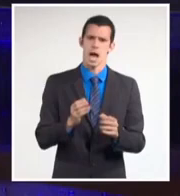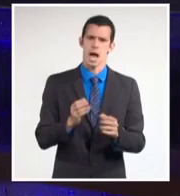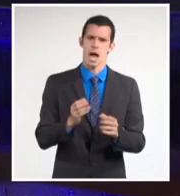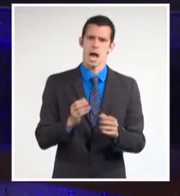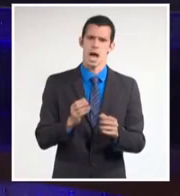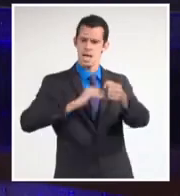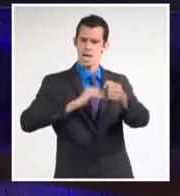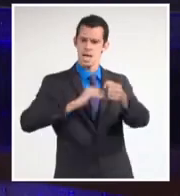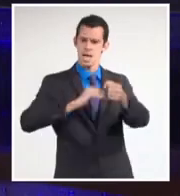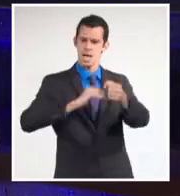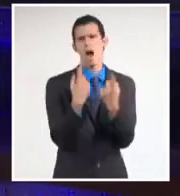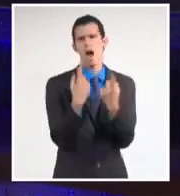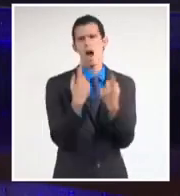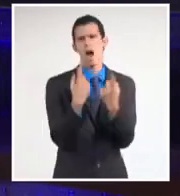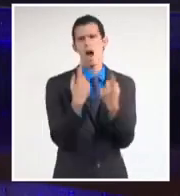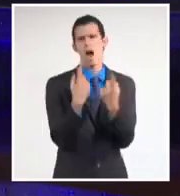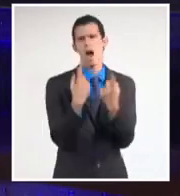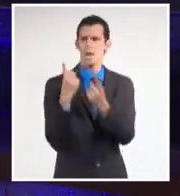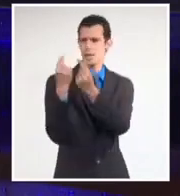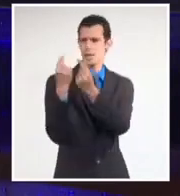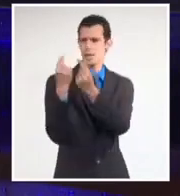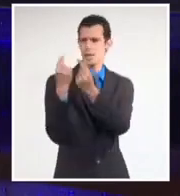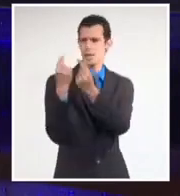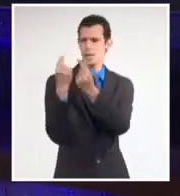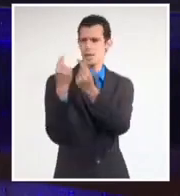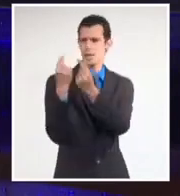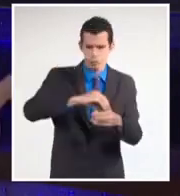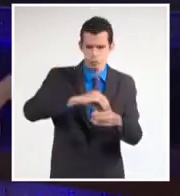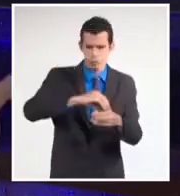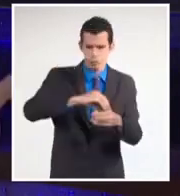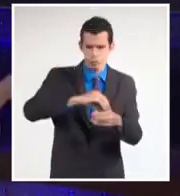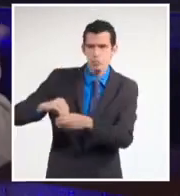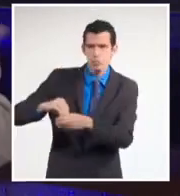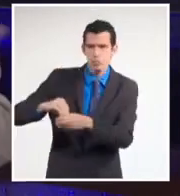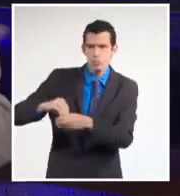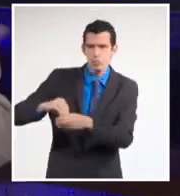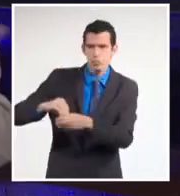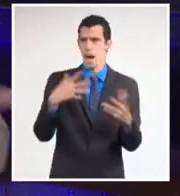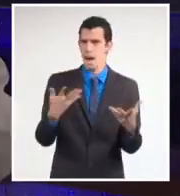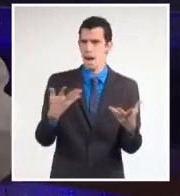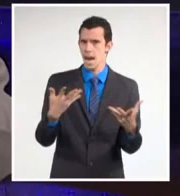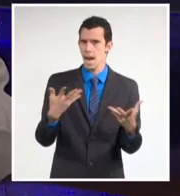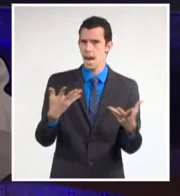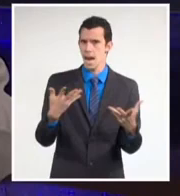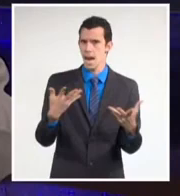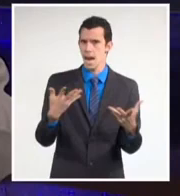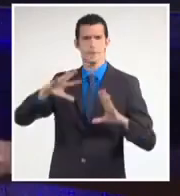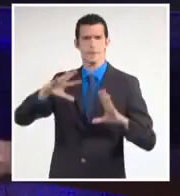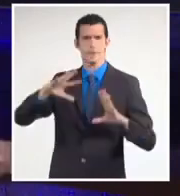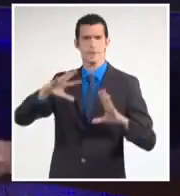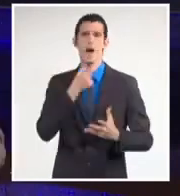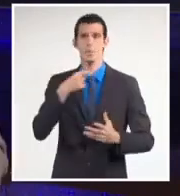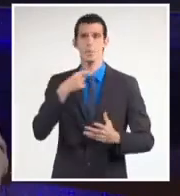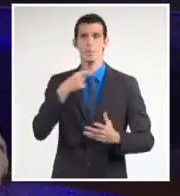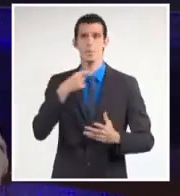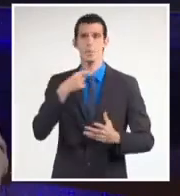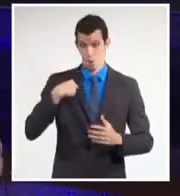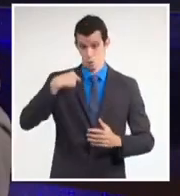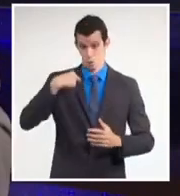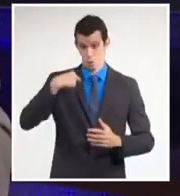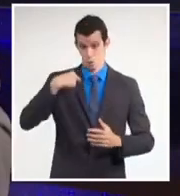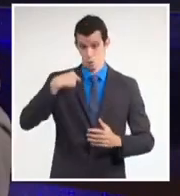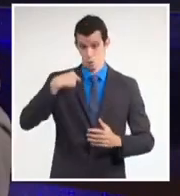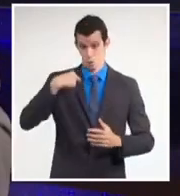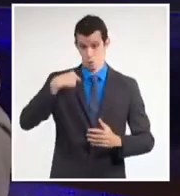también, por supuesto, es fundamental el recurso humano. Yo que nací y crecí en un batey, en un central azucarero en Las